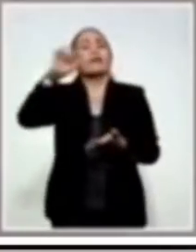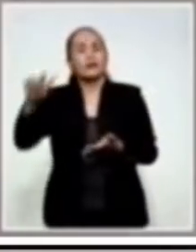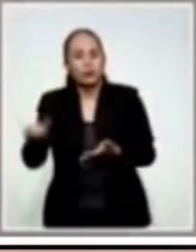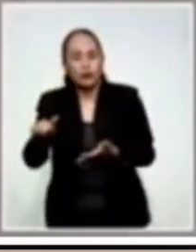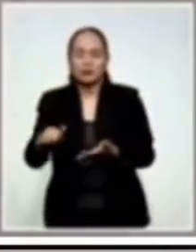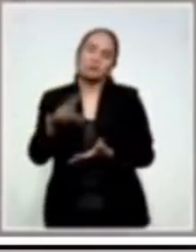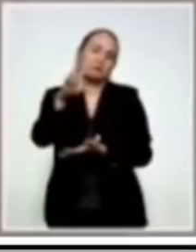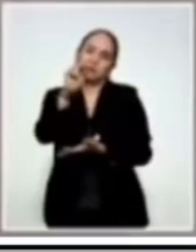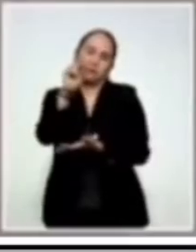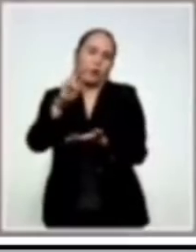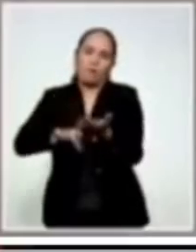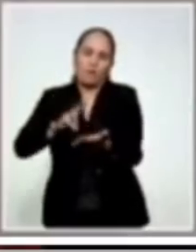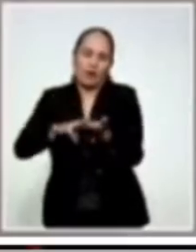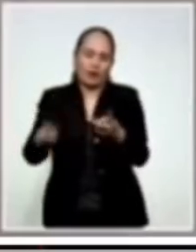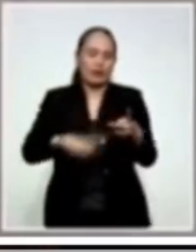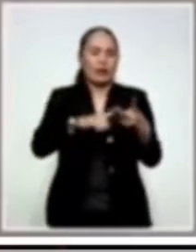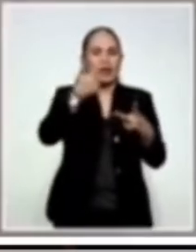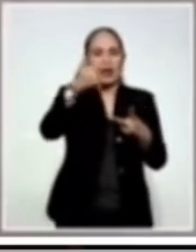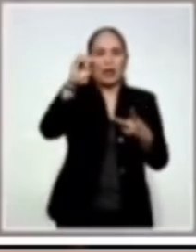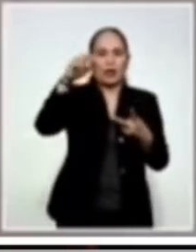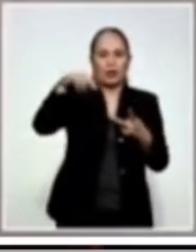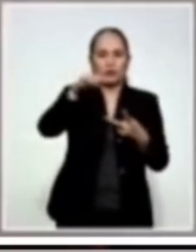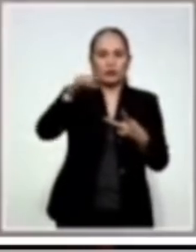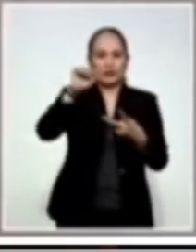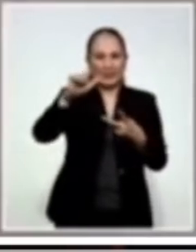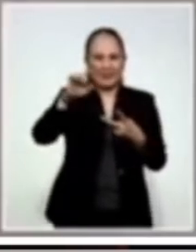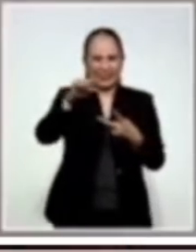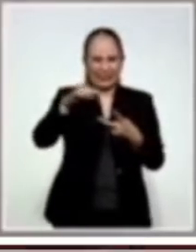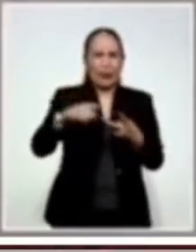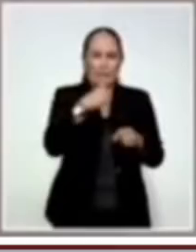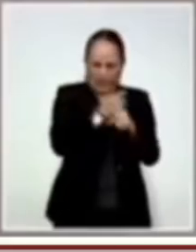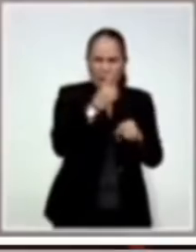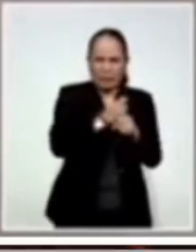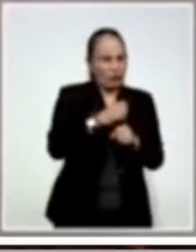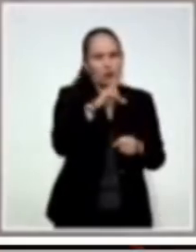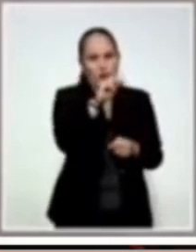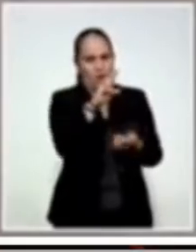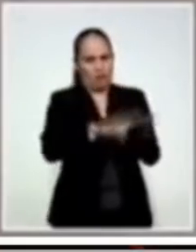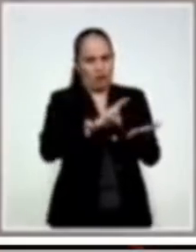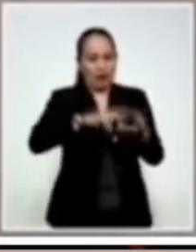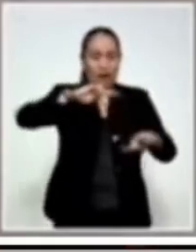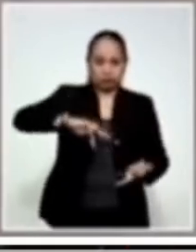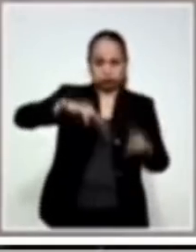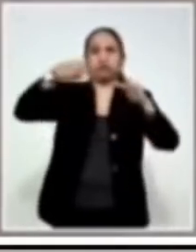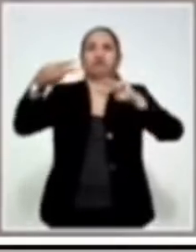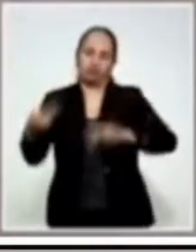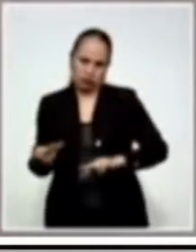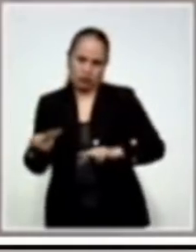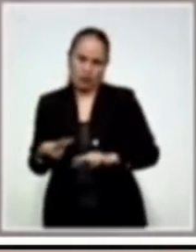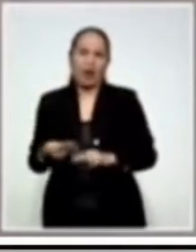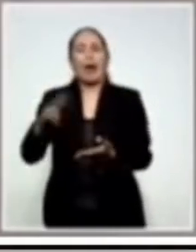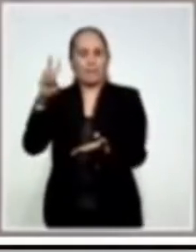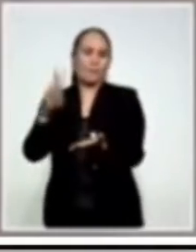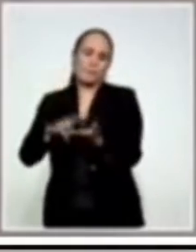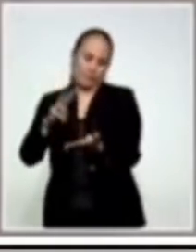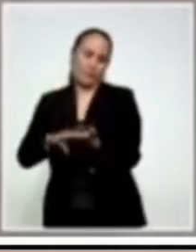por la invalidez, y el ministro González Alcántara al revés, había votado primero por la invalidez y luego asumió una